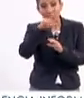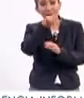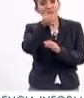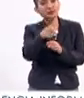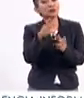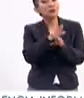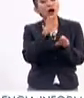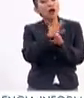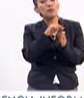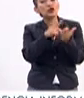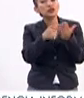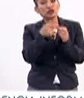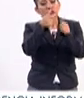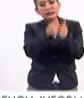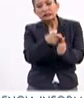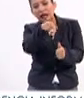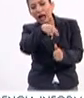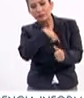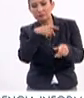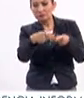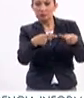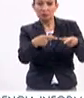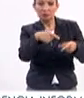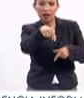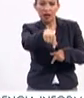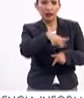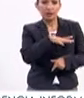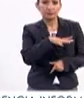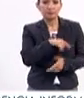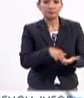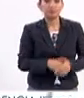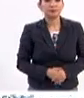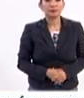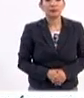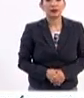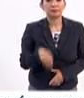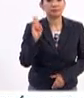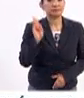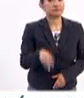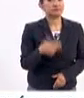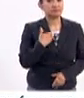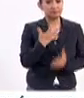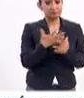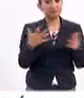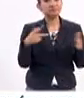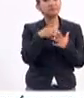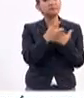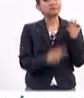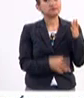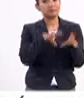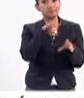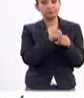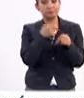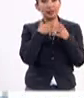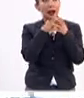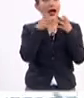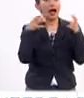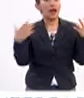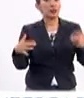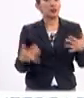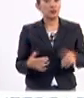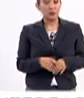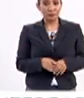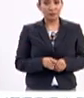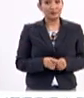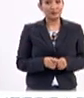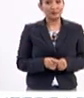posteriormente cuáles serán los proyectos permanentes que se desarrollarán ahí. Claro. Pues suena verdaderamente a un programa muy completo, muy ambicioso.